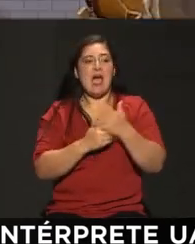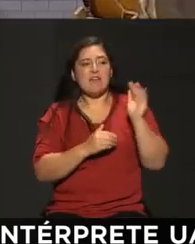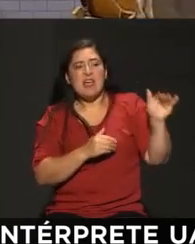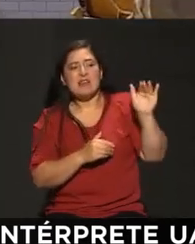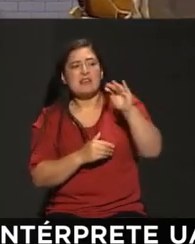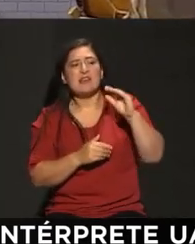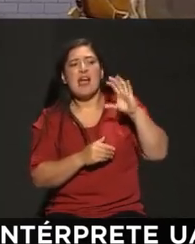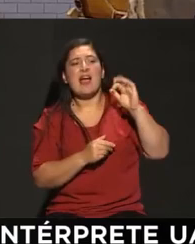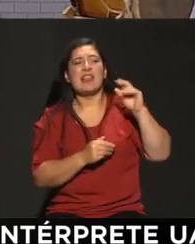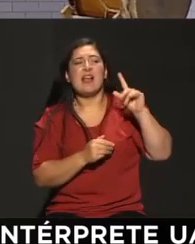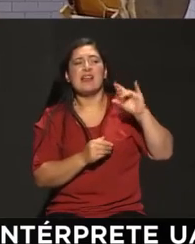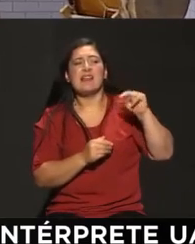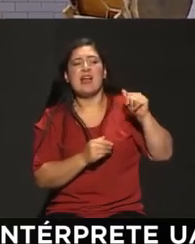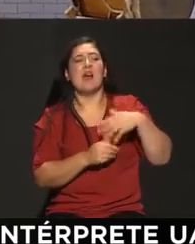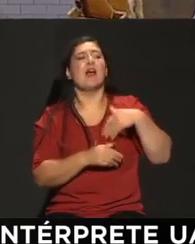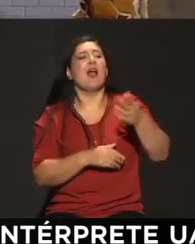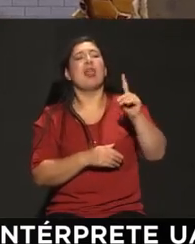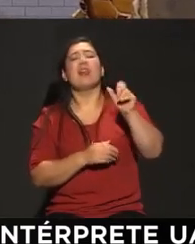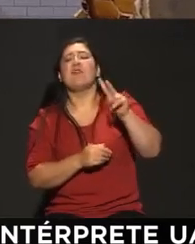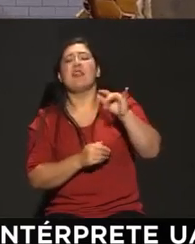David, ¿usted qué estaba haciendo?